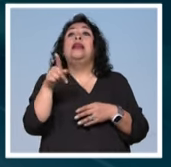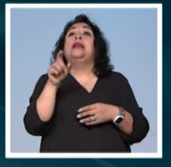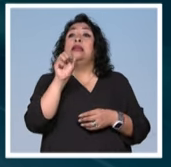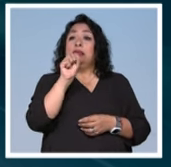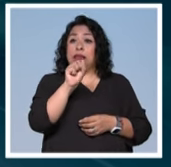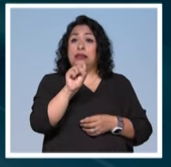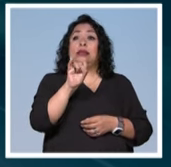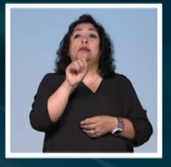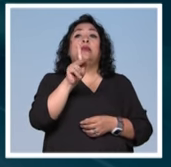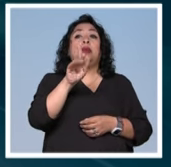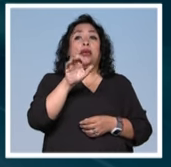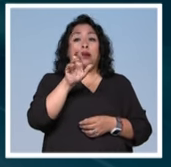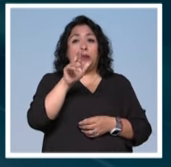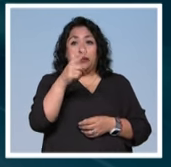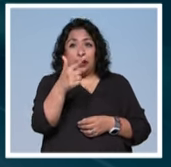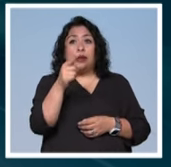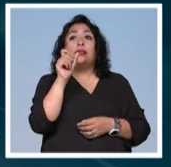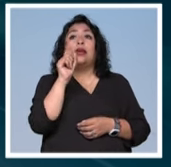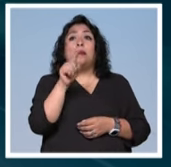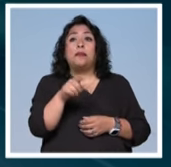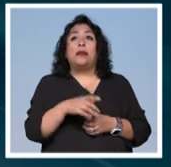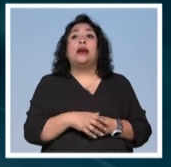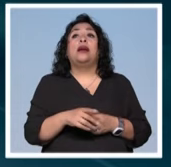spiber tamb